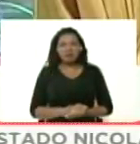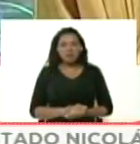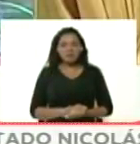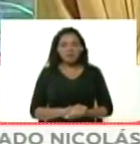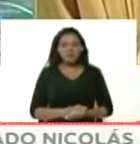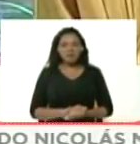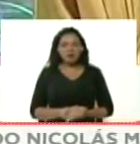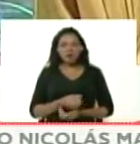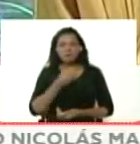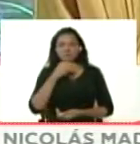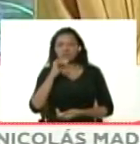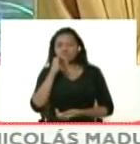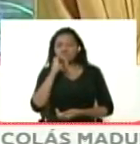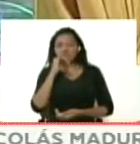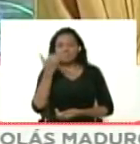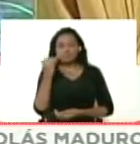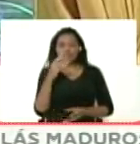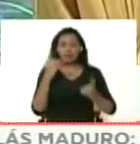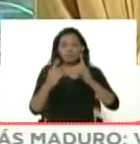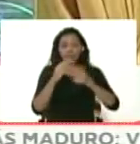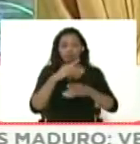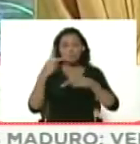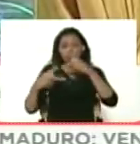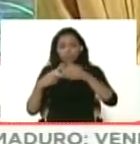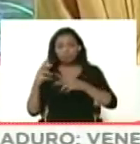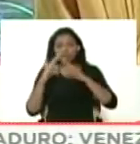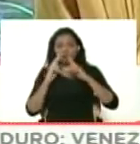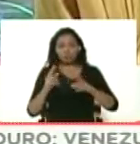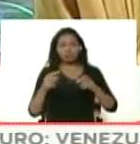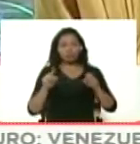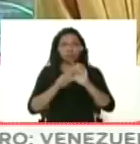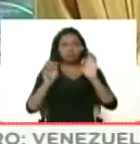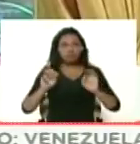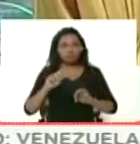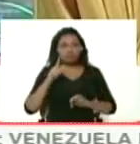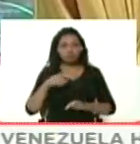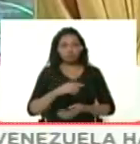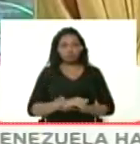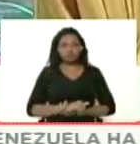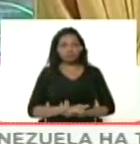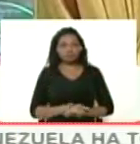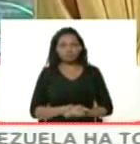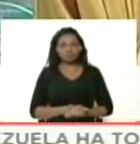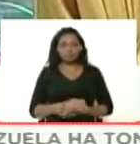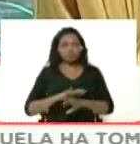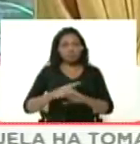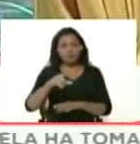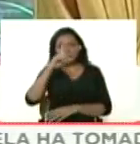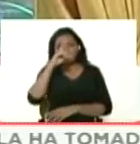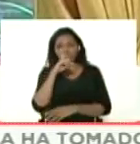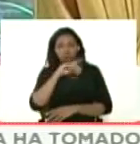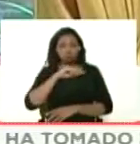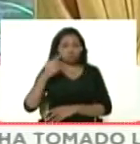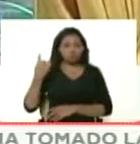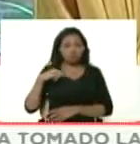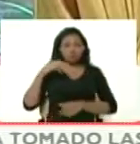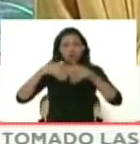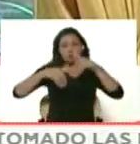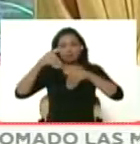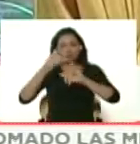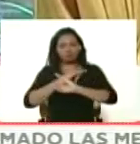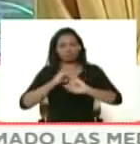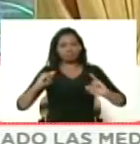Buenas señales de diálogo político, de resultado de diálogo político, porque este año tenemos elecciones.